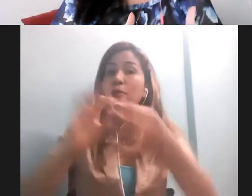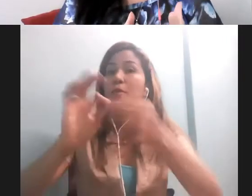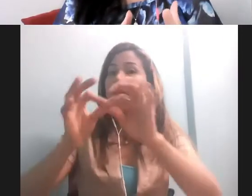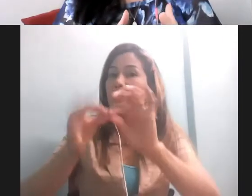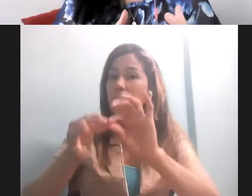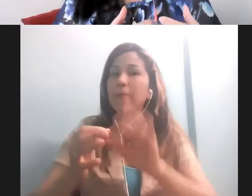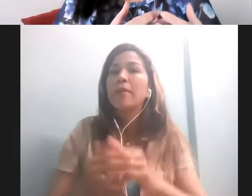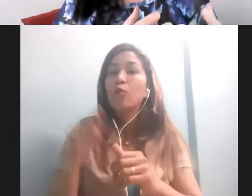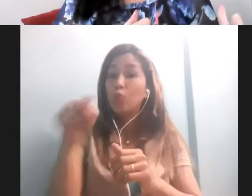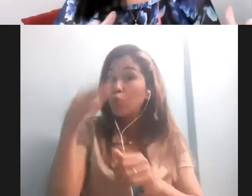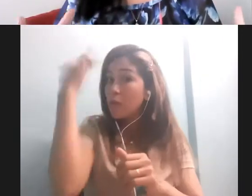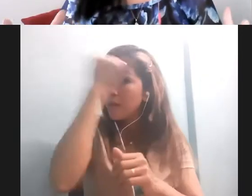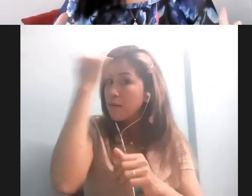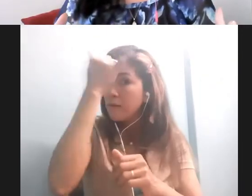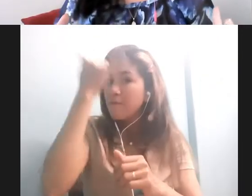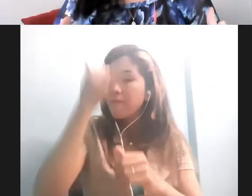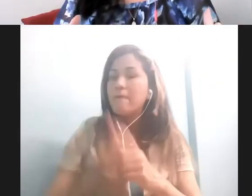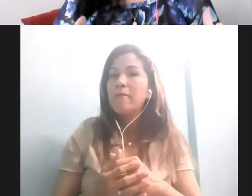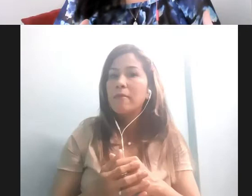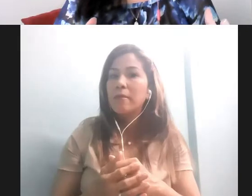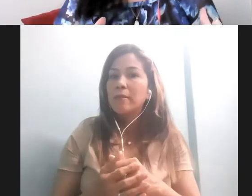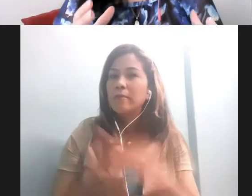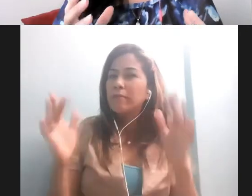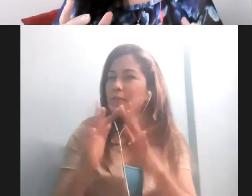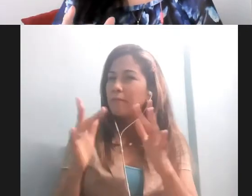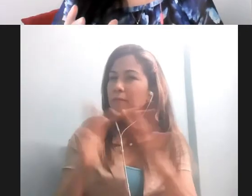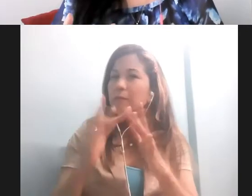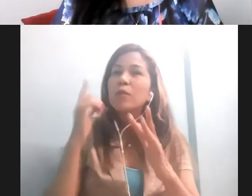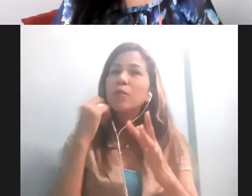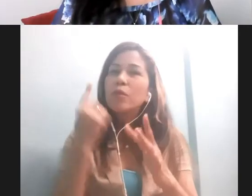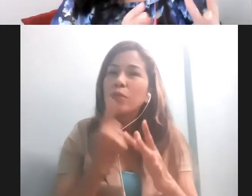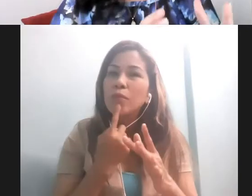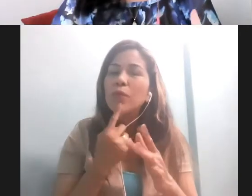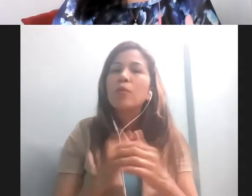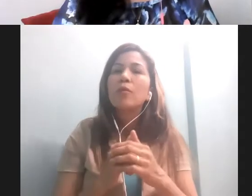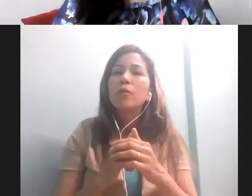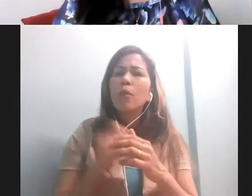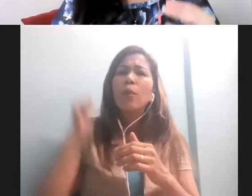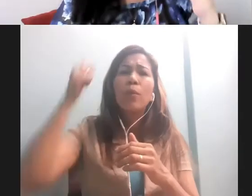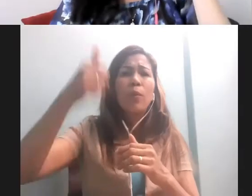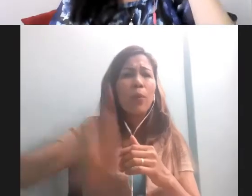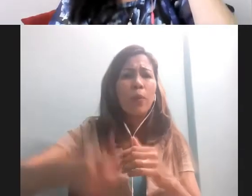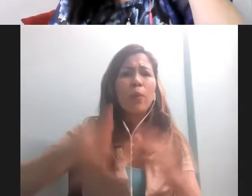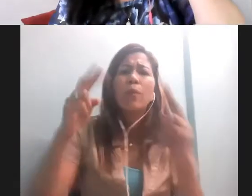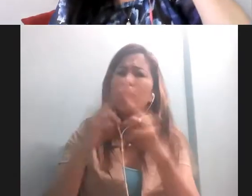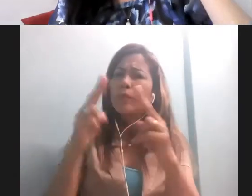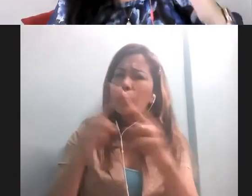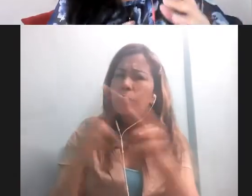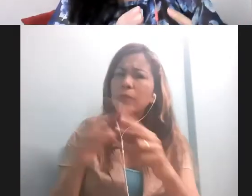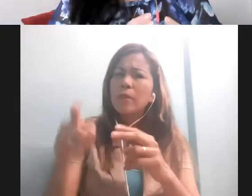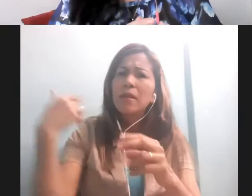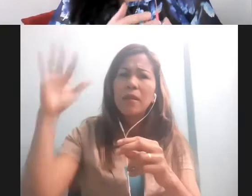tienes contacto, has tenido contacto hace muchísimo tiempo con personas con discapacidad auditiva, con personas sordas, como a algunos también les gusta que los